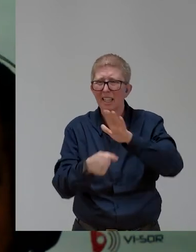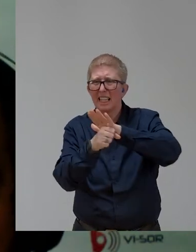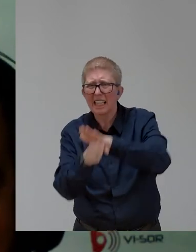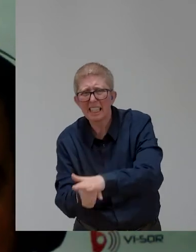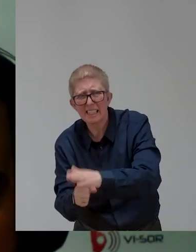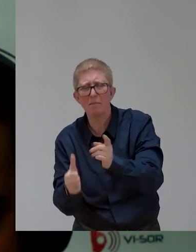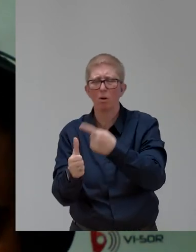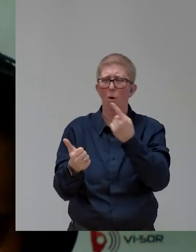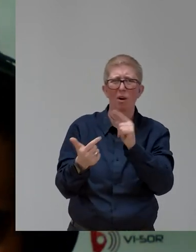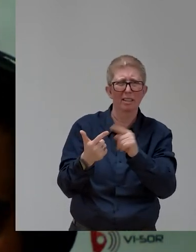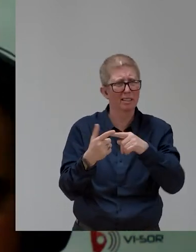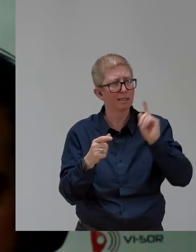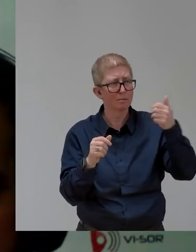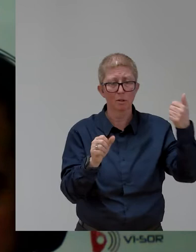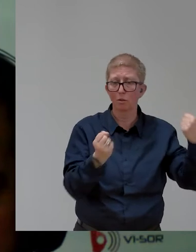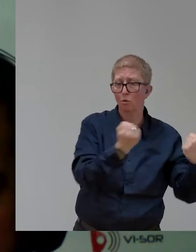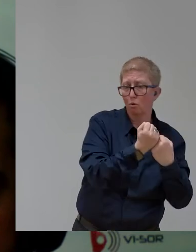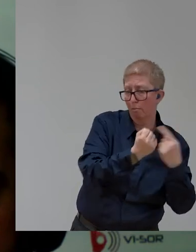people with disabilities.